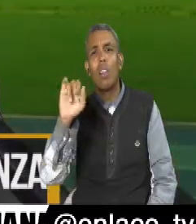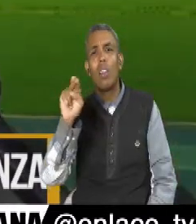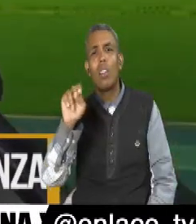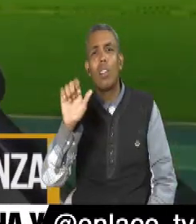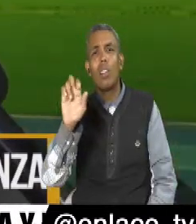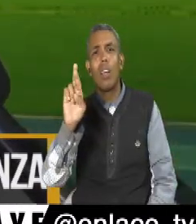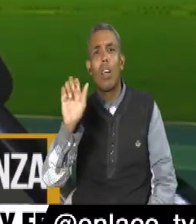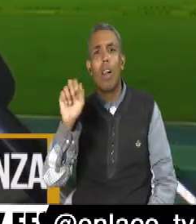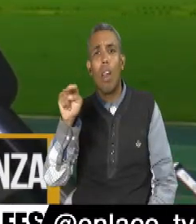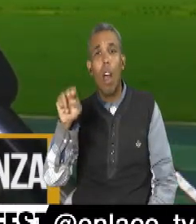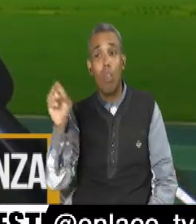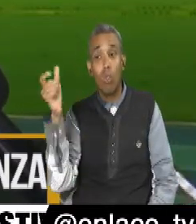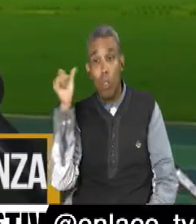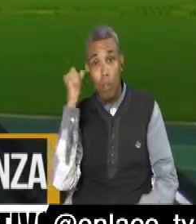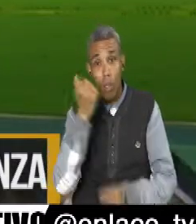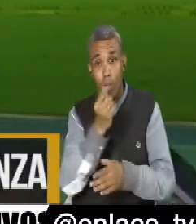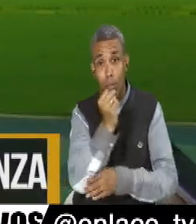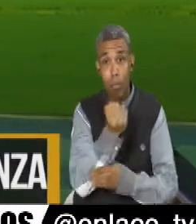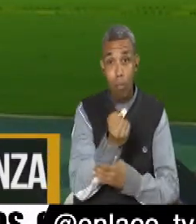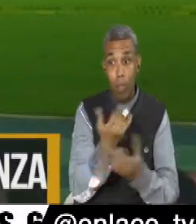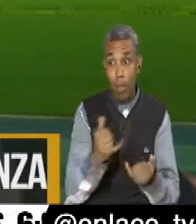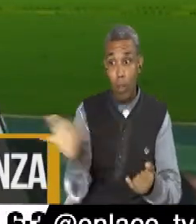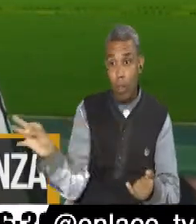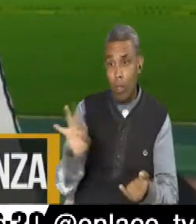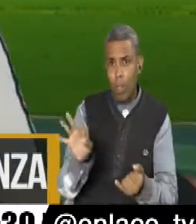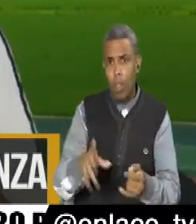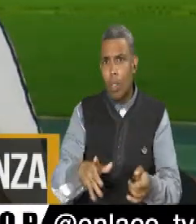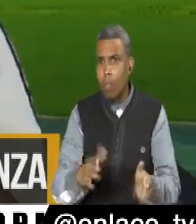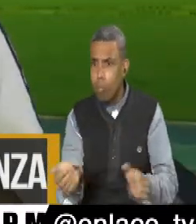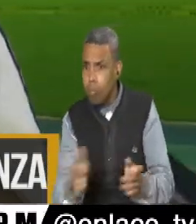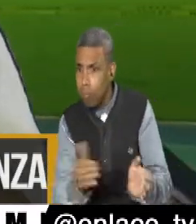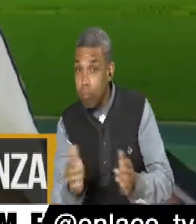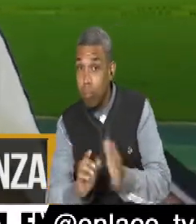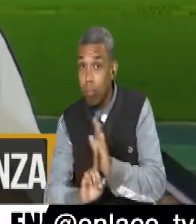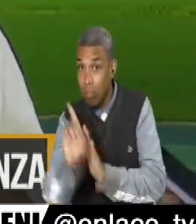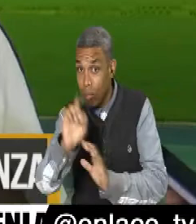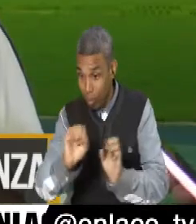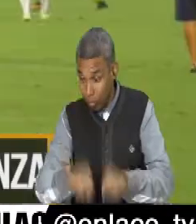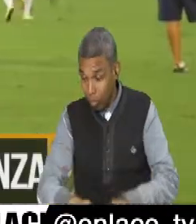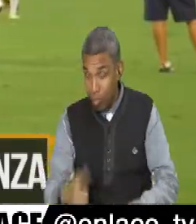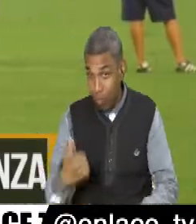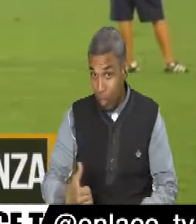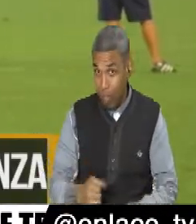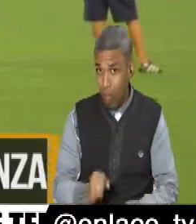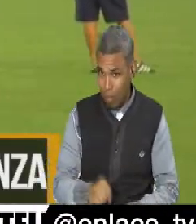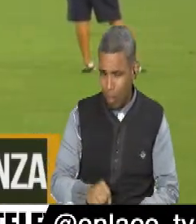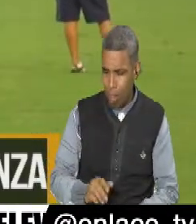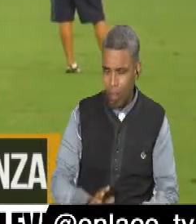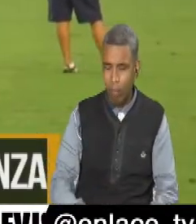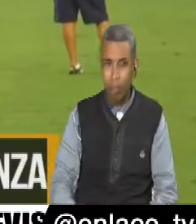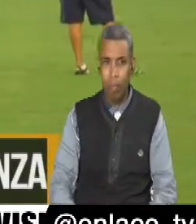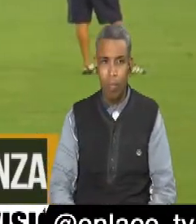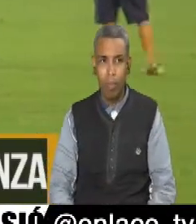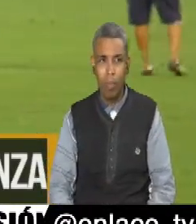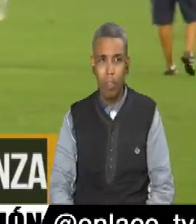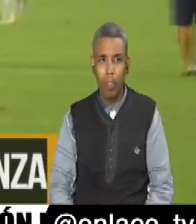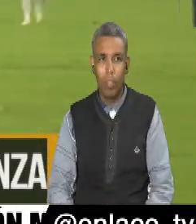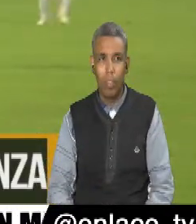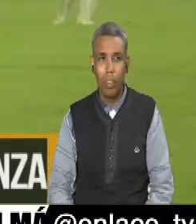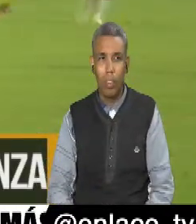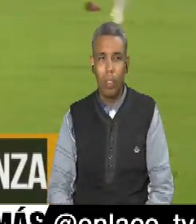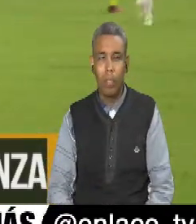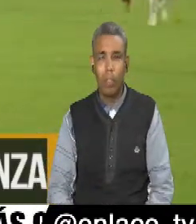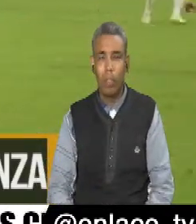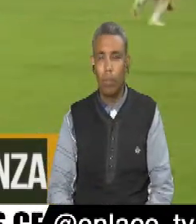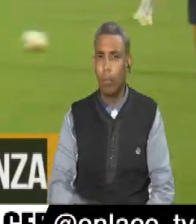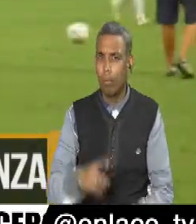Pero Lizarazo demostró que con oportunidad, pues, con continuidad se puede rendir, ¿no? El profe Bernal asegura que